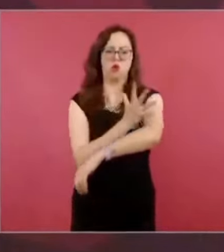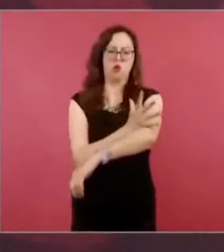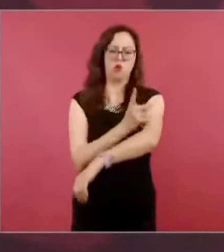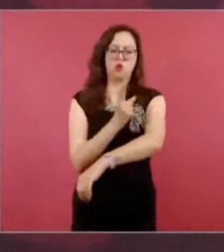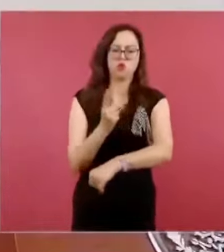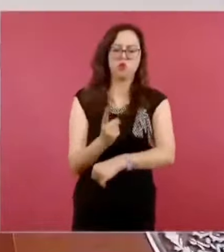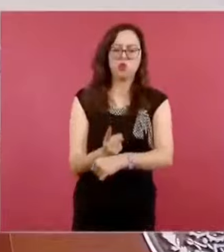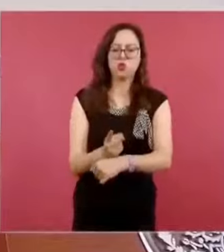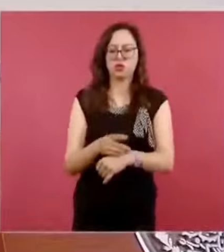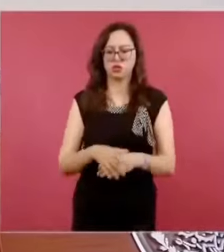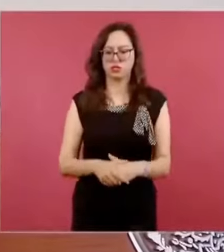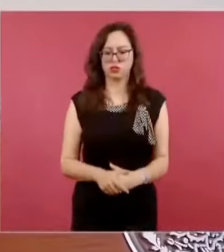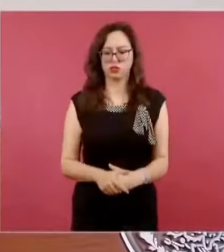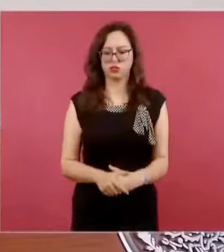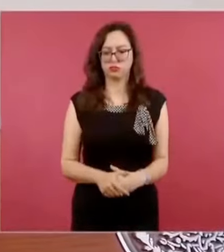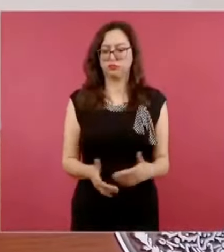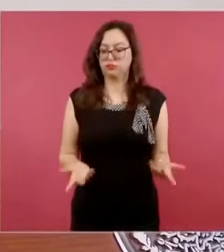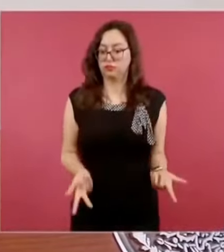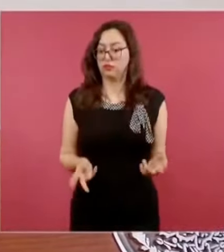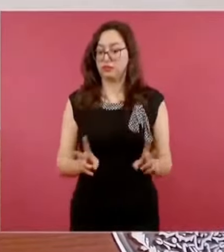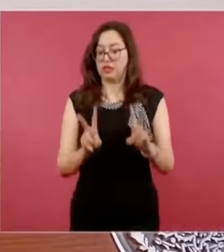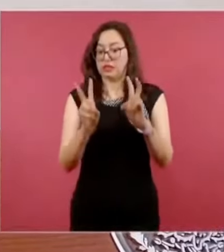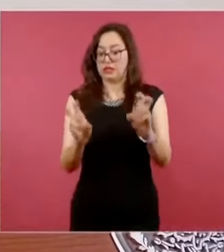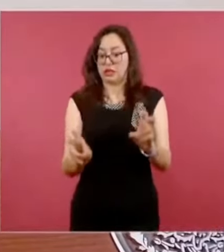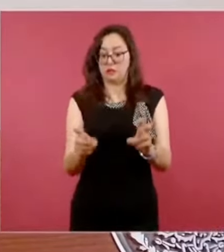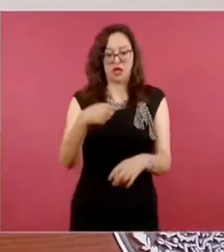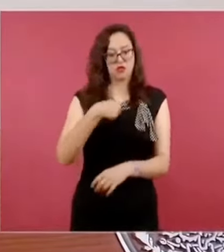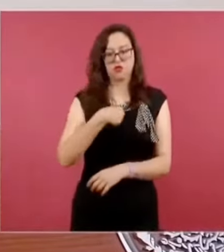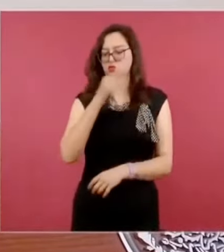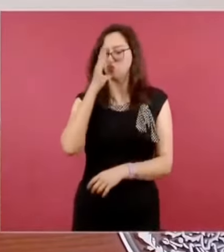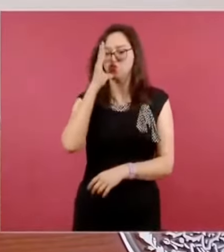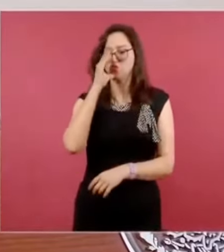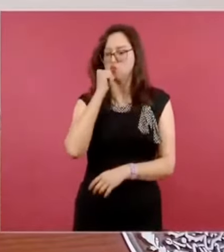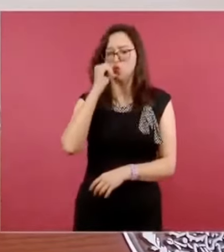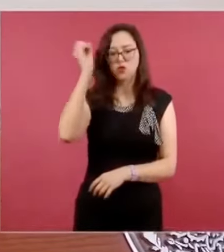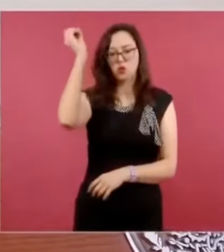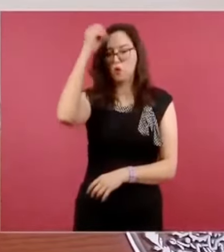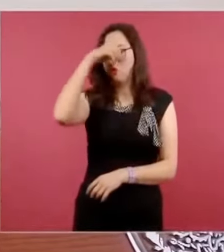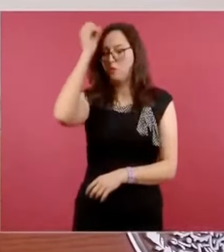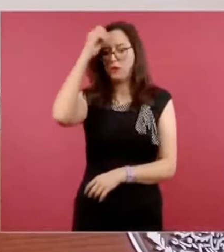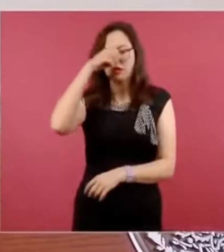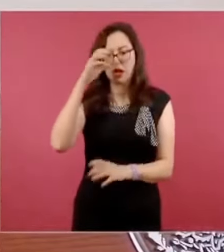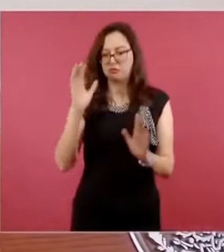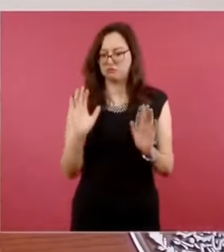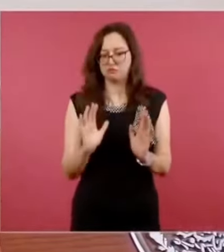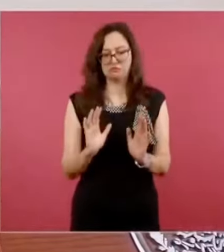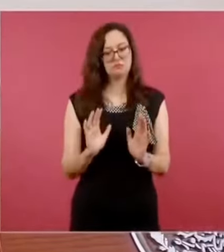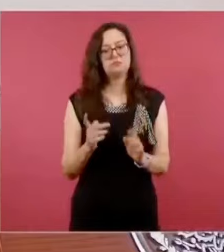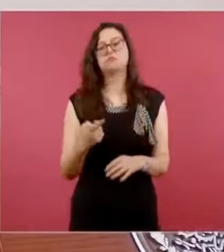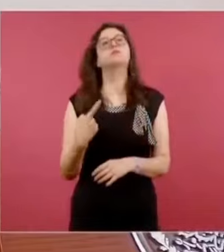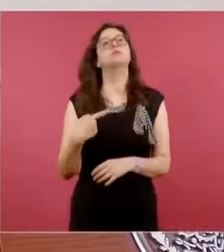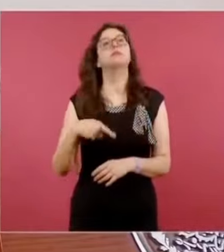No puedo hablar mucho del tema, pero en mi experiencia,